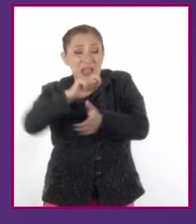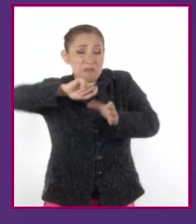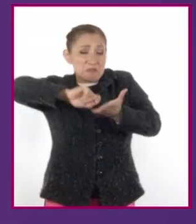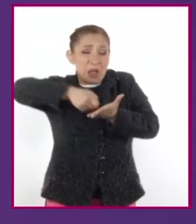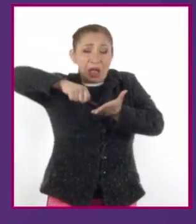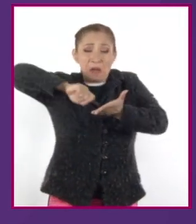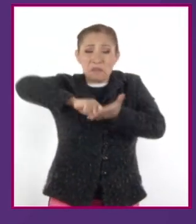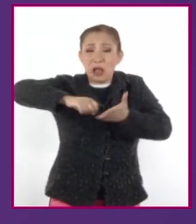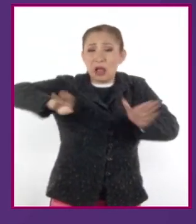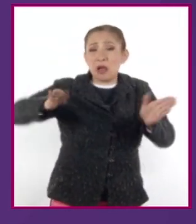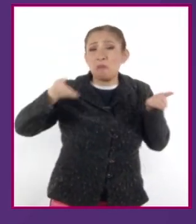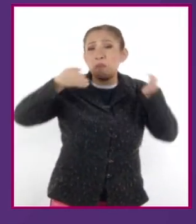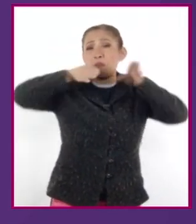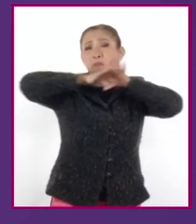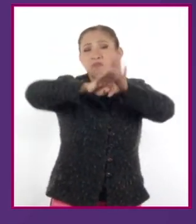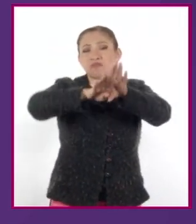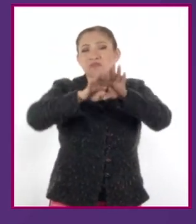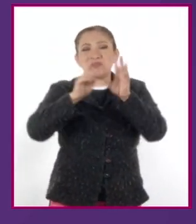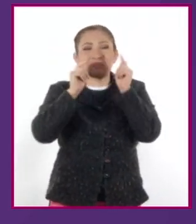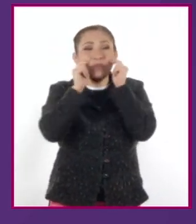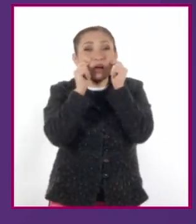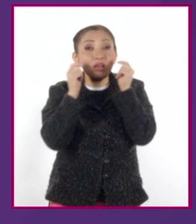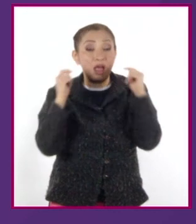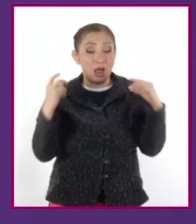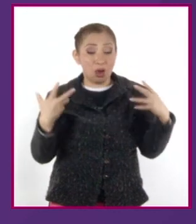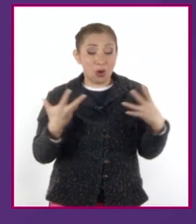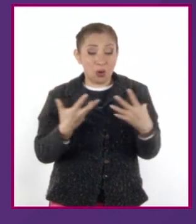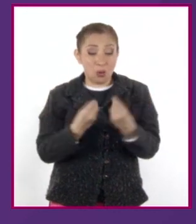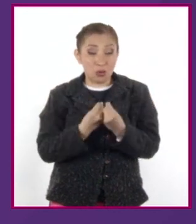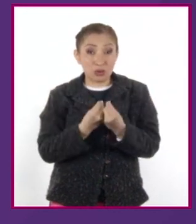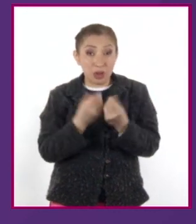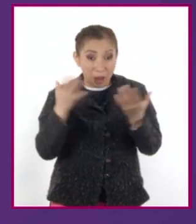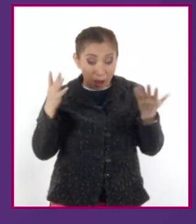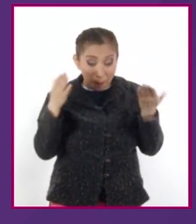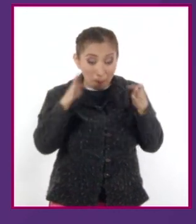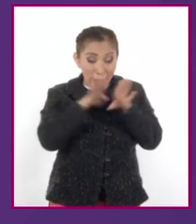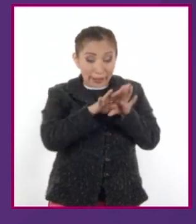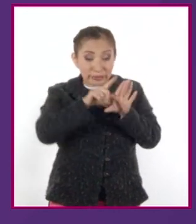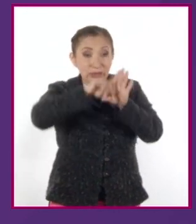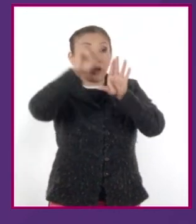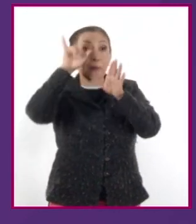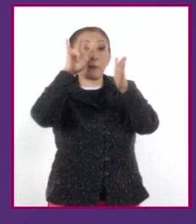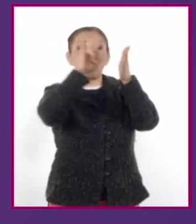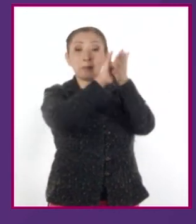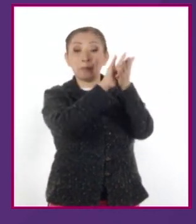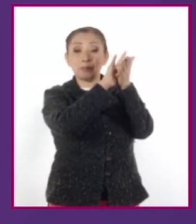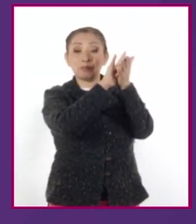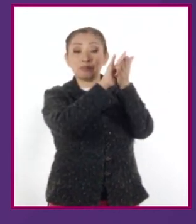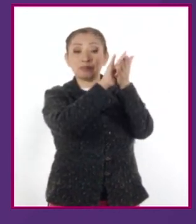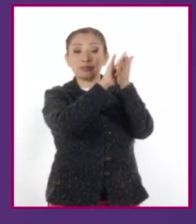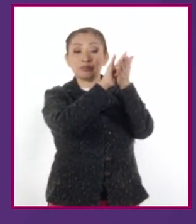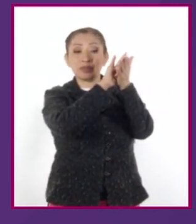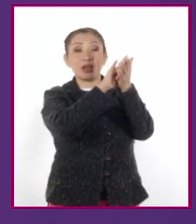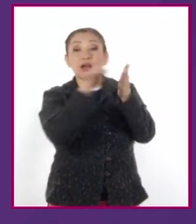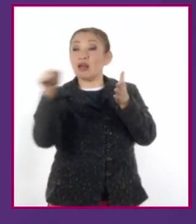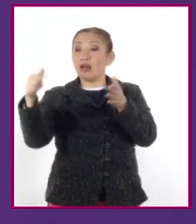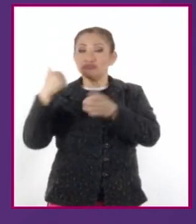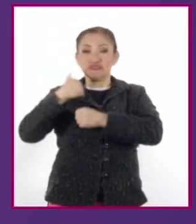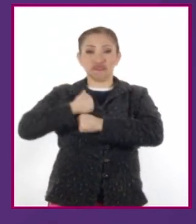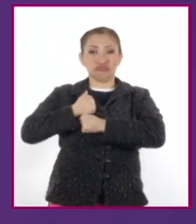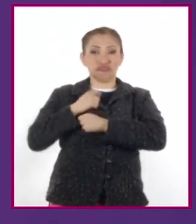la puerta me cierren, que junto a la puerta pongan un lebrel, carcelero